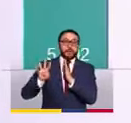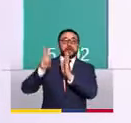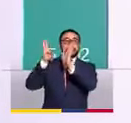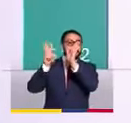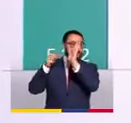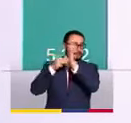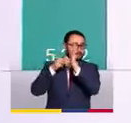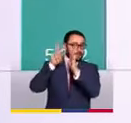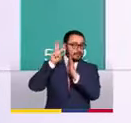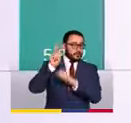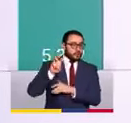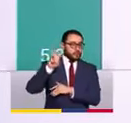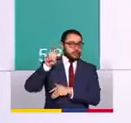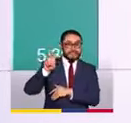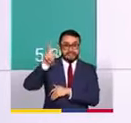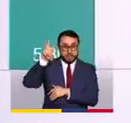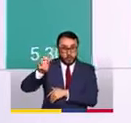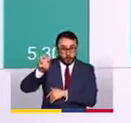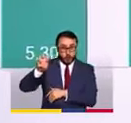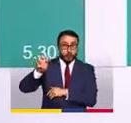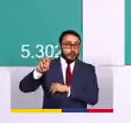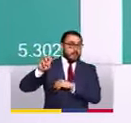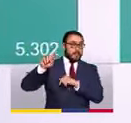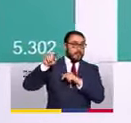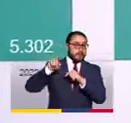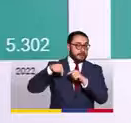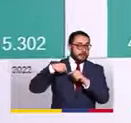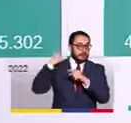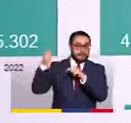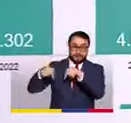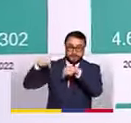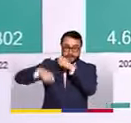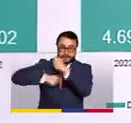3.878 semana 33 2024 y van